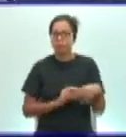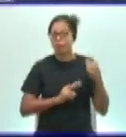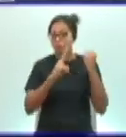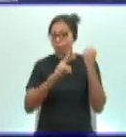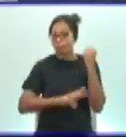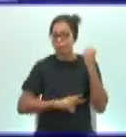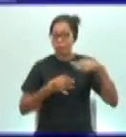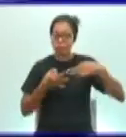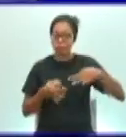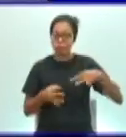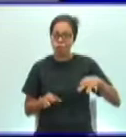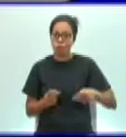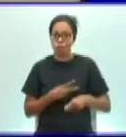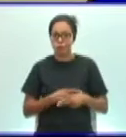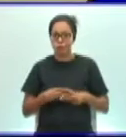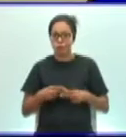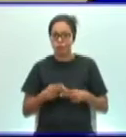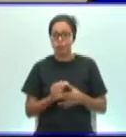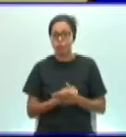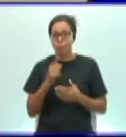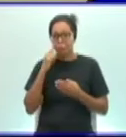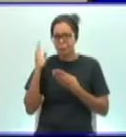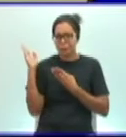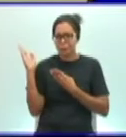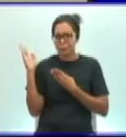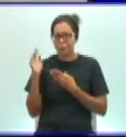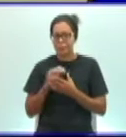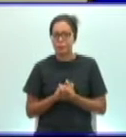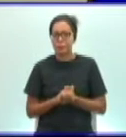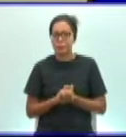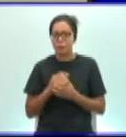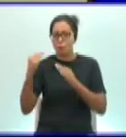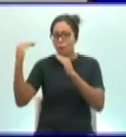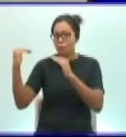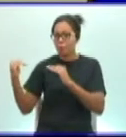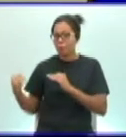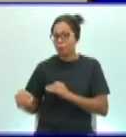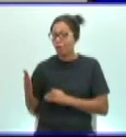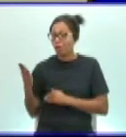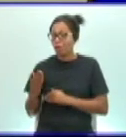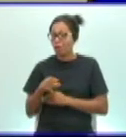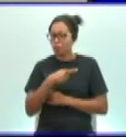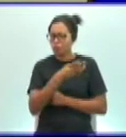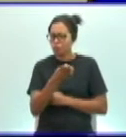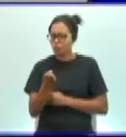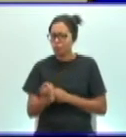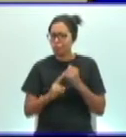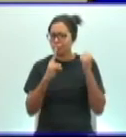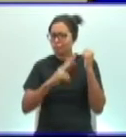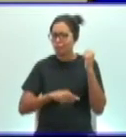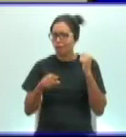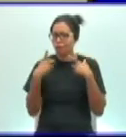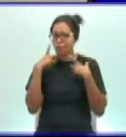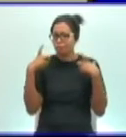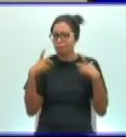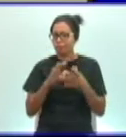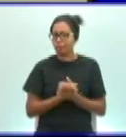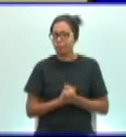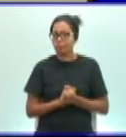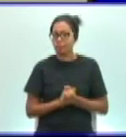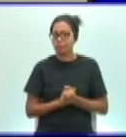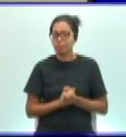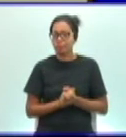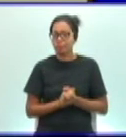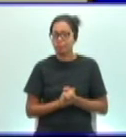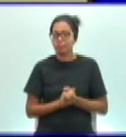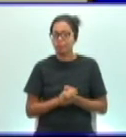documentos históricos. Mírenlo allí, yo se los pongo todo rápido para que ustedes lo valoren, porque esto es muy importante. Sobre todo cuando